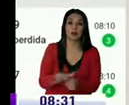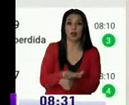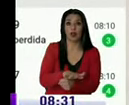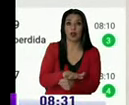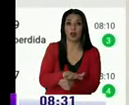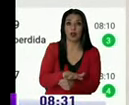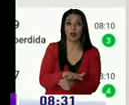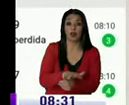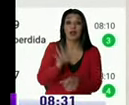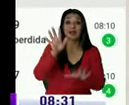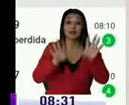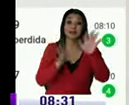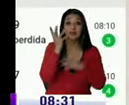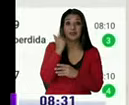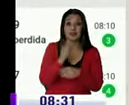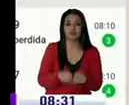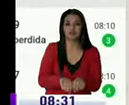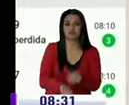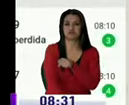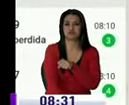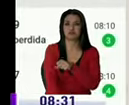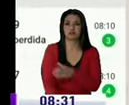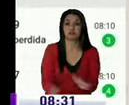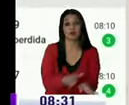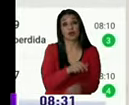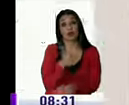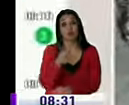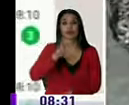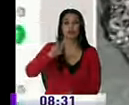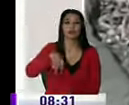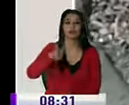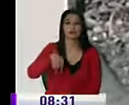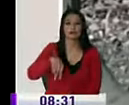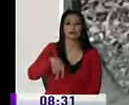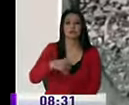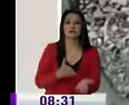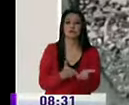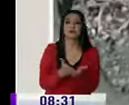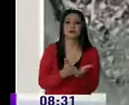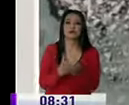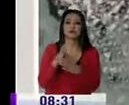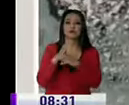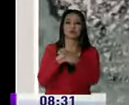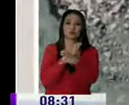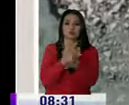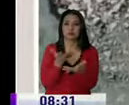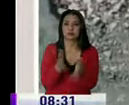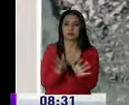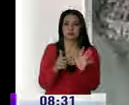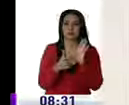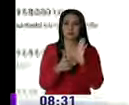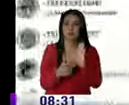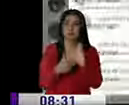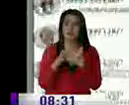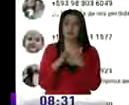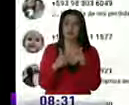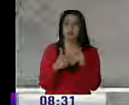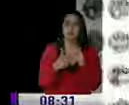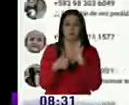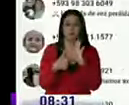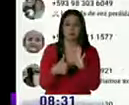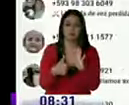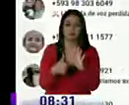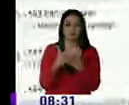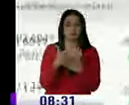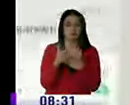15 días, y lo otro, hay un BRAC que lleva 2 meses en el barrio sin servicio de buses, bueno, así está, así que por favor,